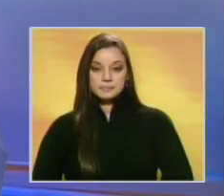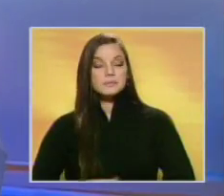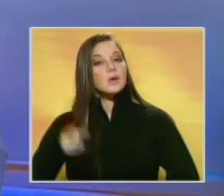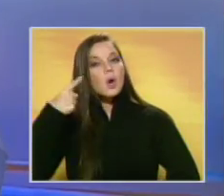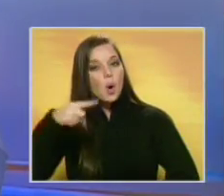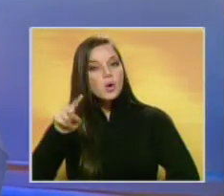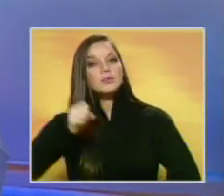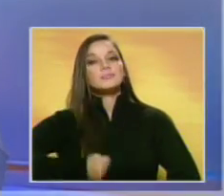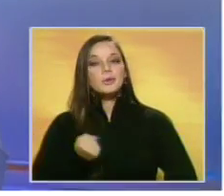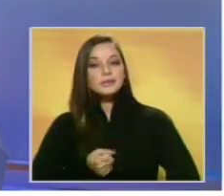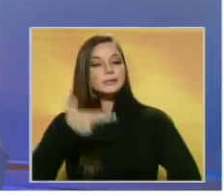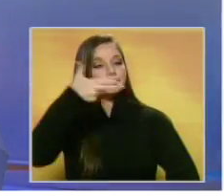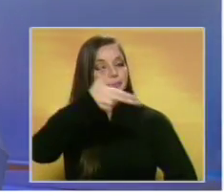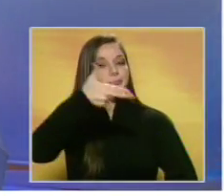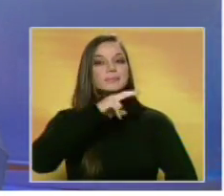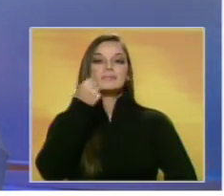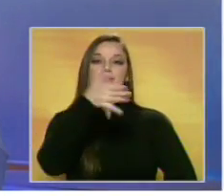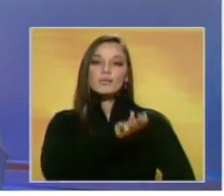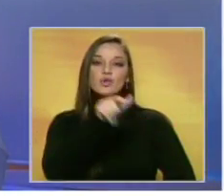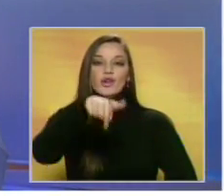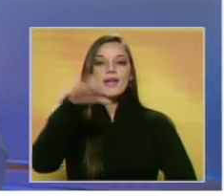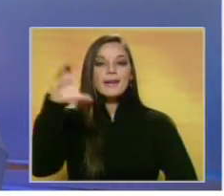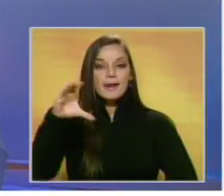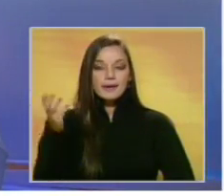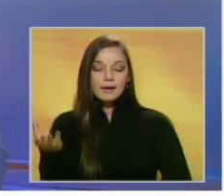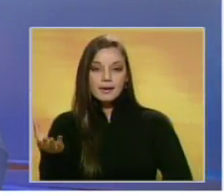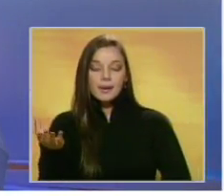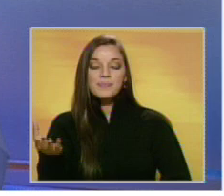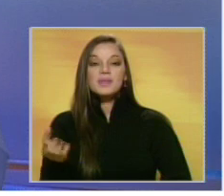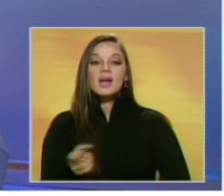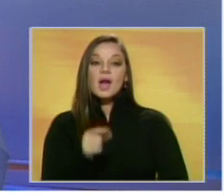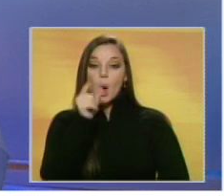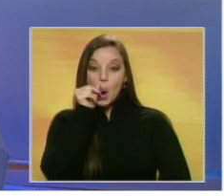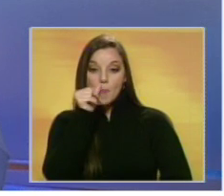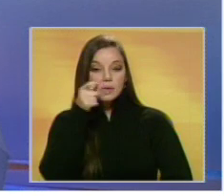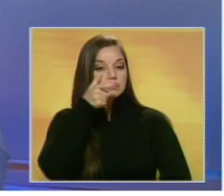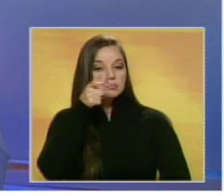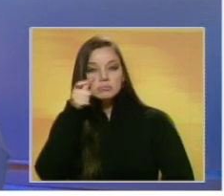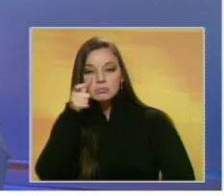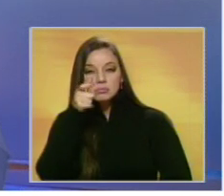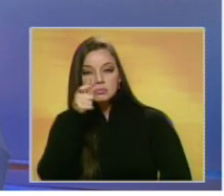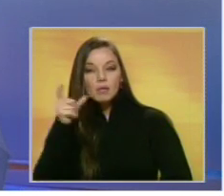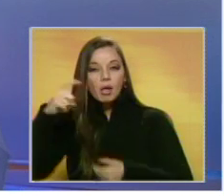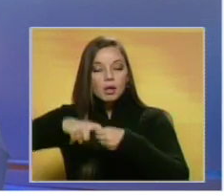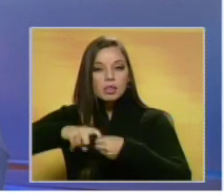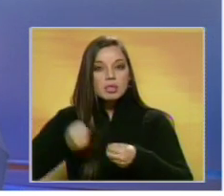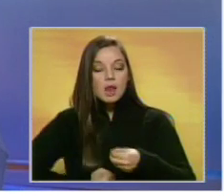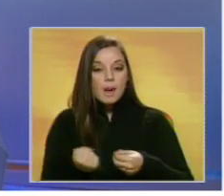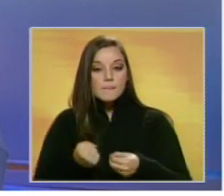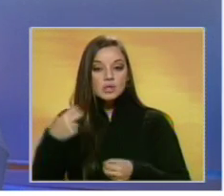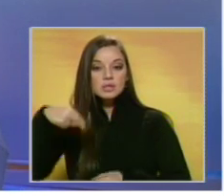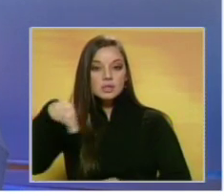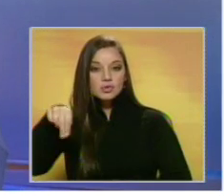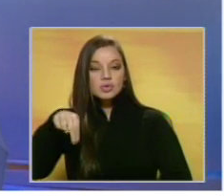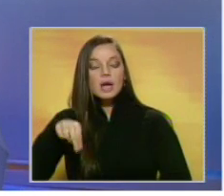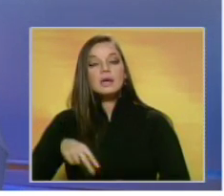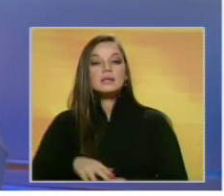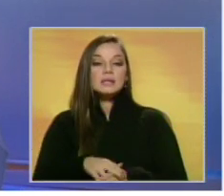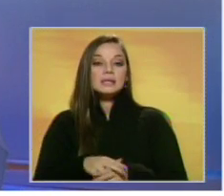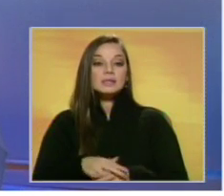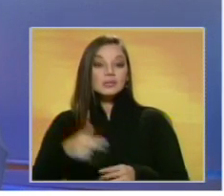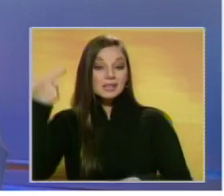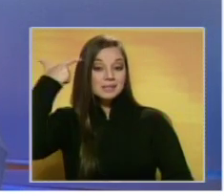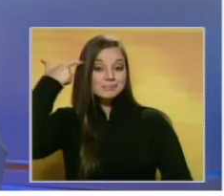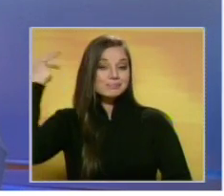Otro policía fue asesinado en Caracas en las últimas horas. Se trata de un supervisor agregado de la Policía Nacional que le dispararon en